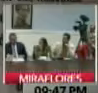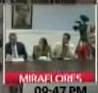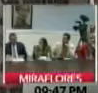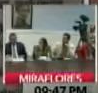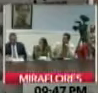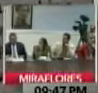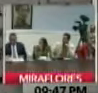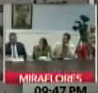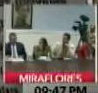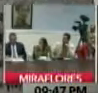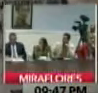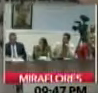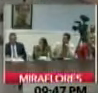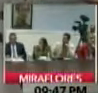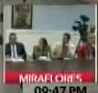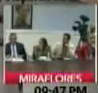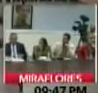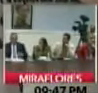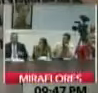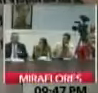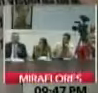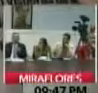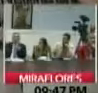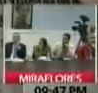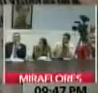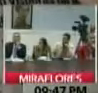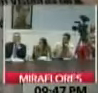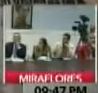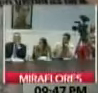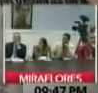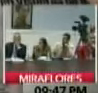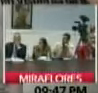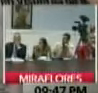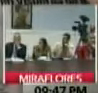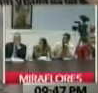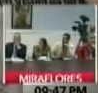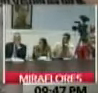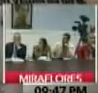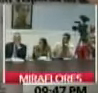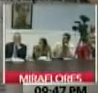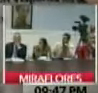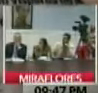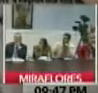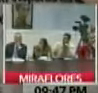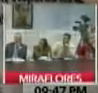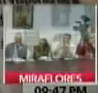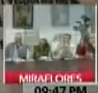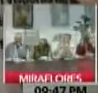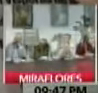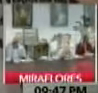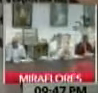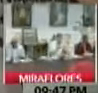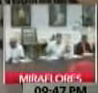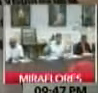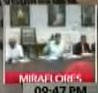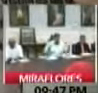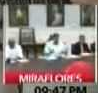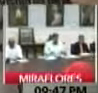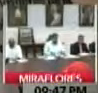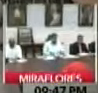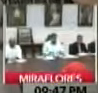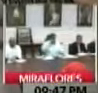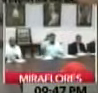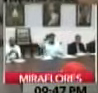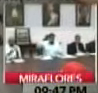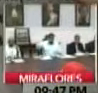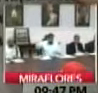Represalias 82, año 82, represalias contra Venezuela de banca anglosajona y europea. Nos negaron un crédito de 2.500 millones de dólares